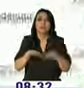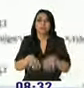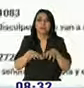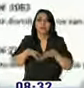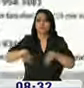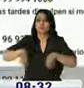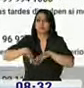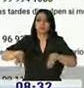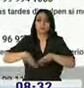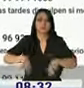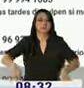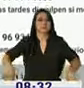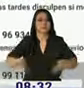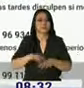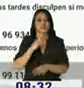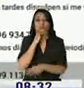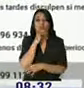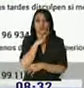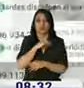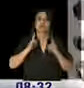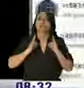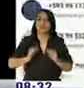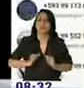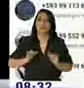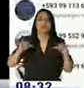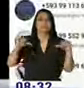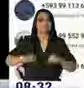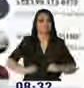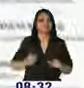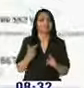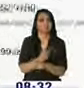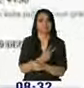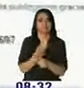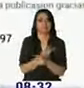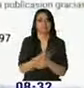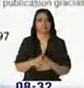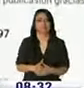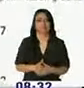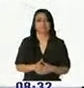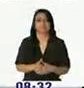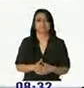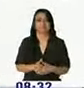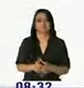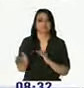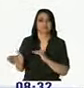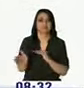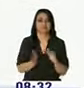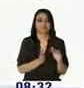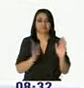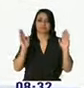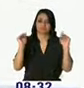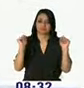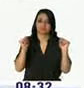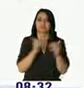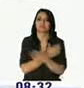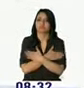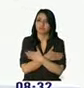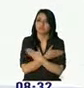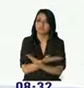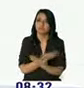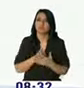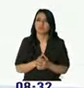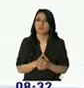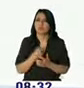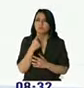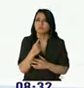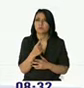las condiciones sanitarias no son las adecuadas. Señores, me saludan, gracias, vecinos. No, por favor, derrumbe